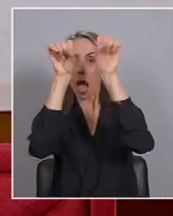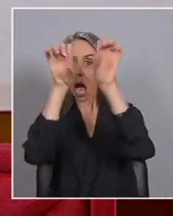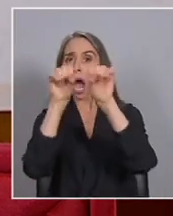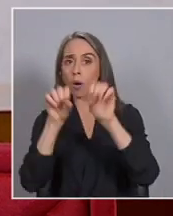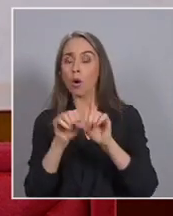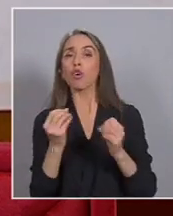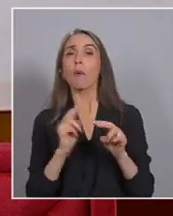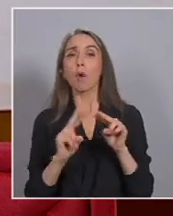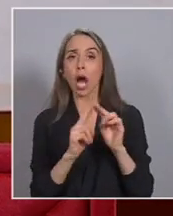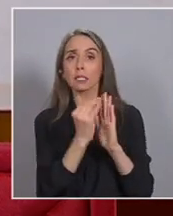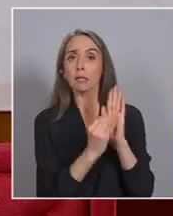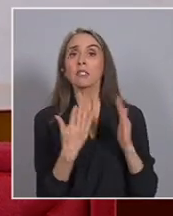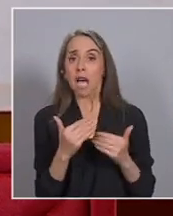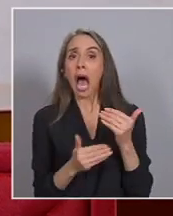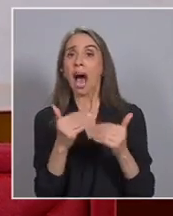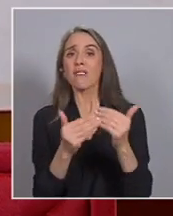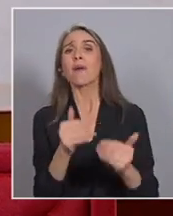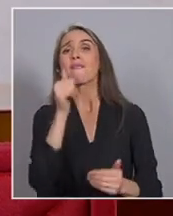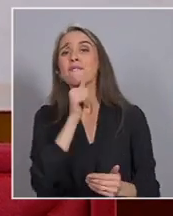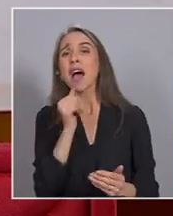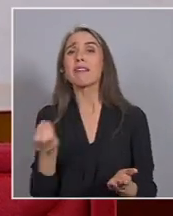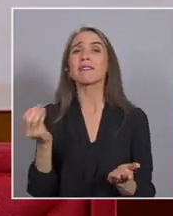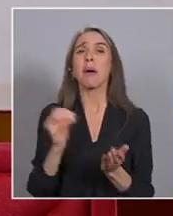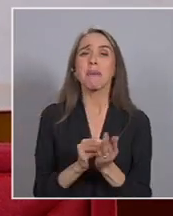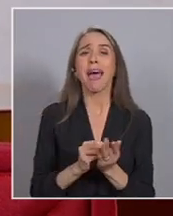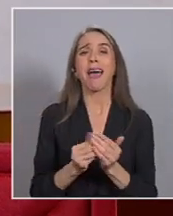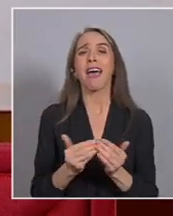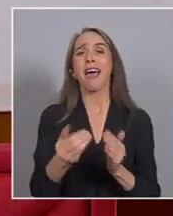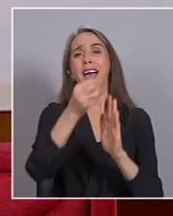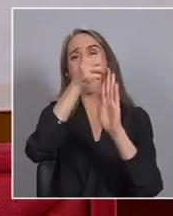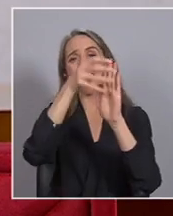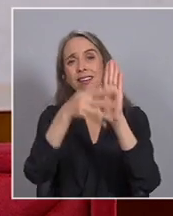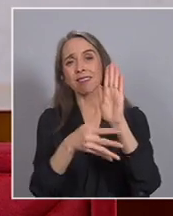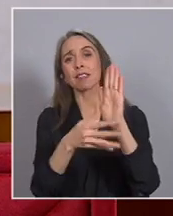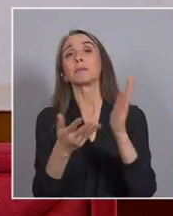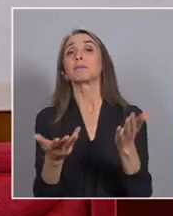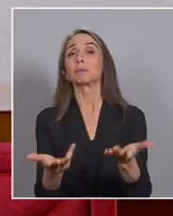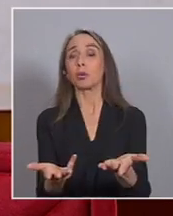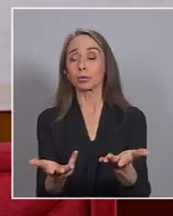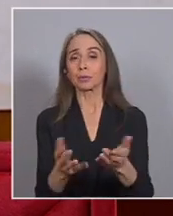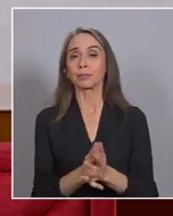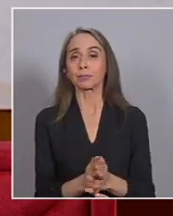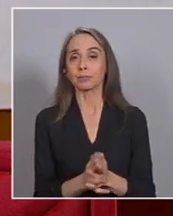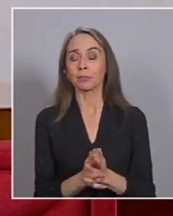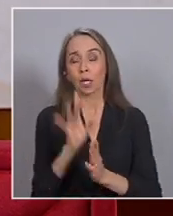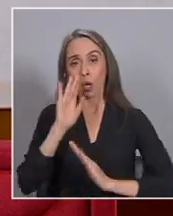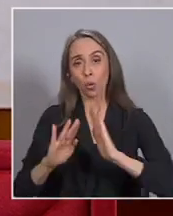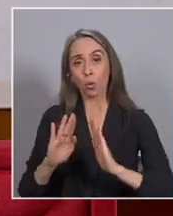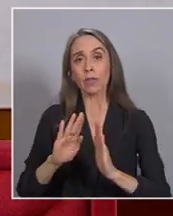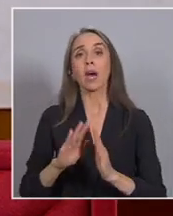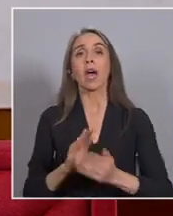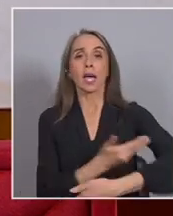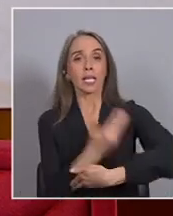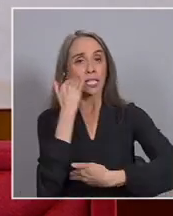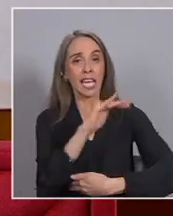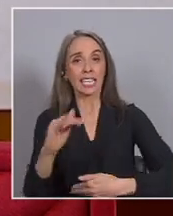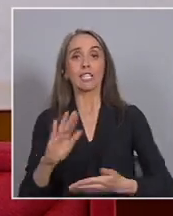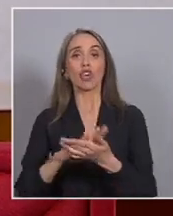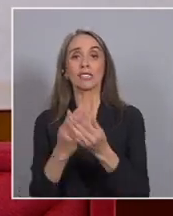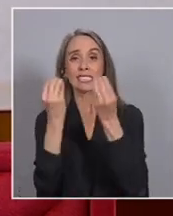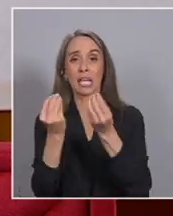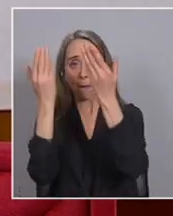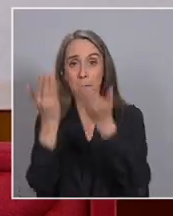a implementar y se ha avanzado, pero falta mucho más. Por ello, velando por el bienestar integral de la niñez de nuestro país, anuncio